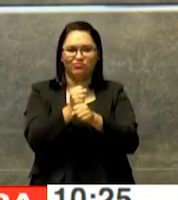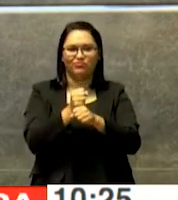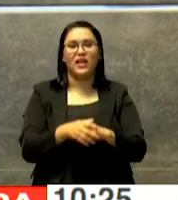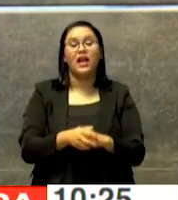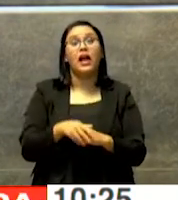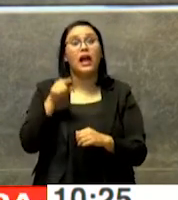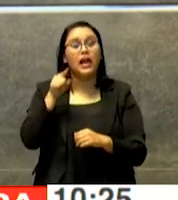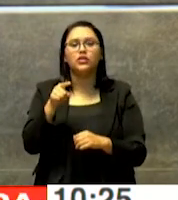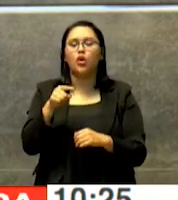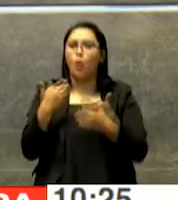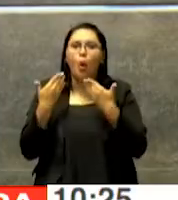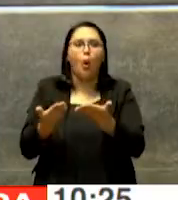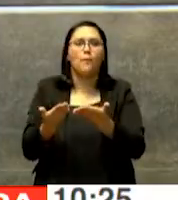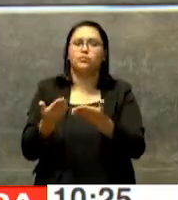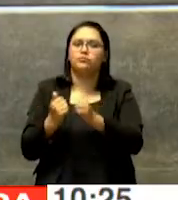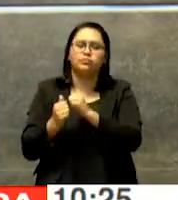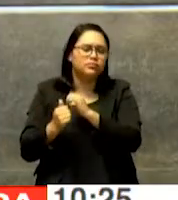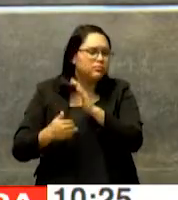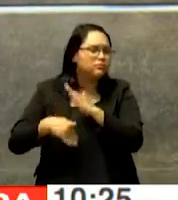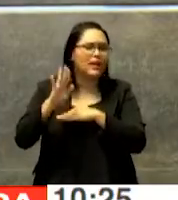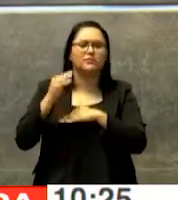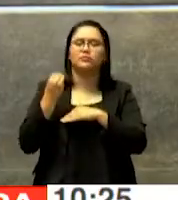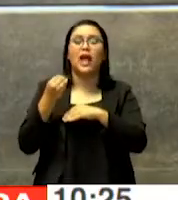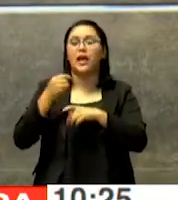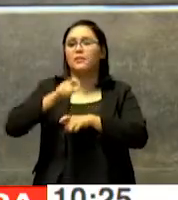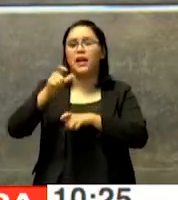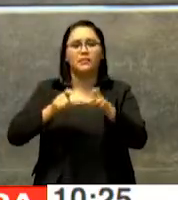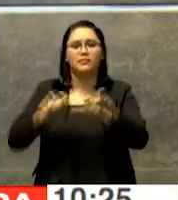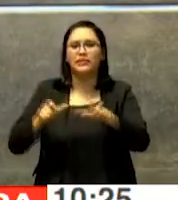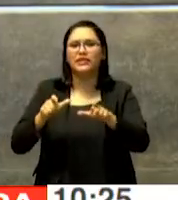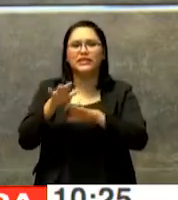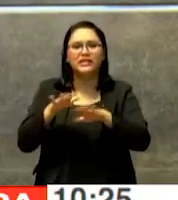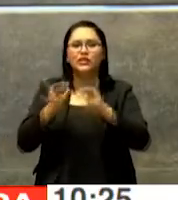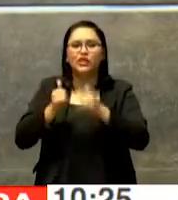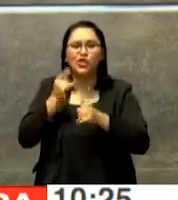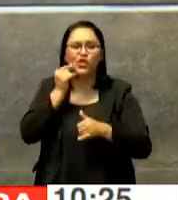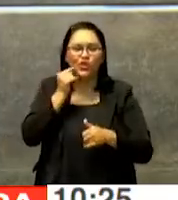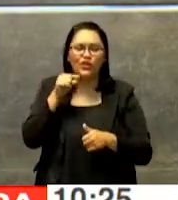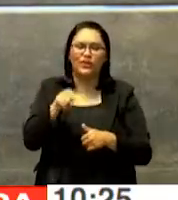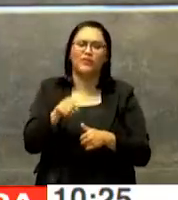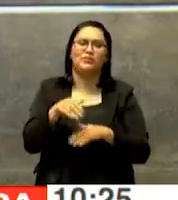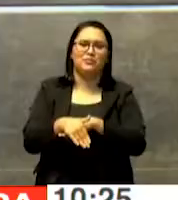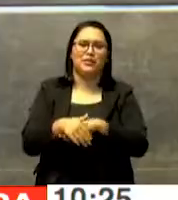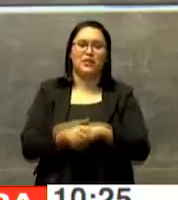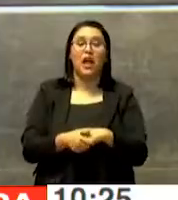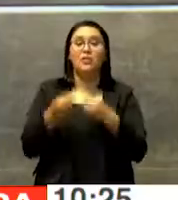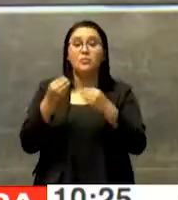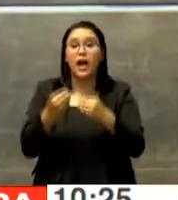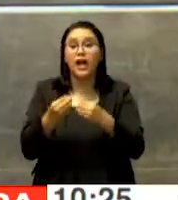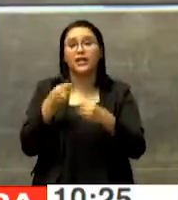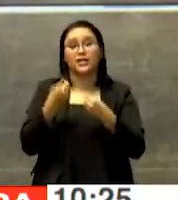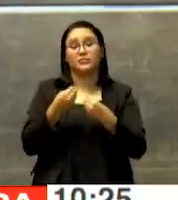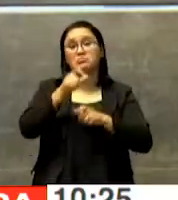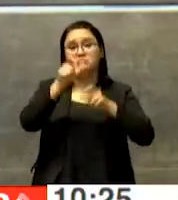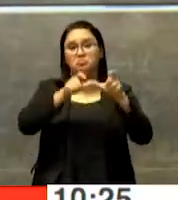histórica para miles de jóvenes misioneros que pueden interactuar con estrellas mundiales y